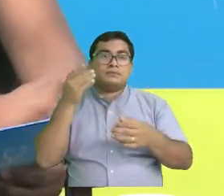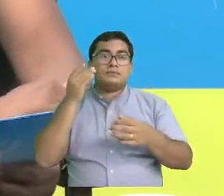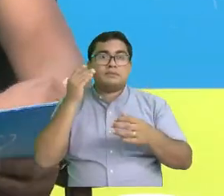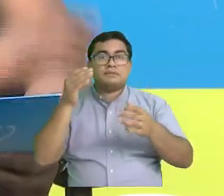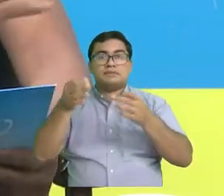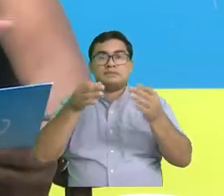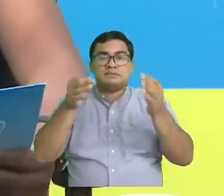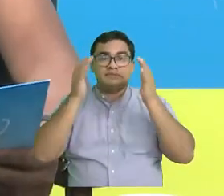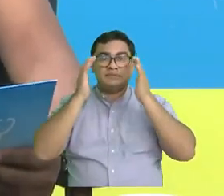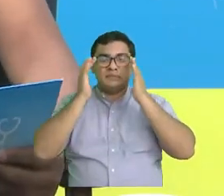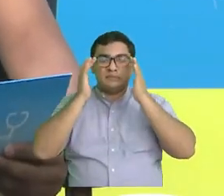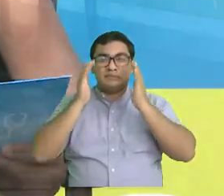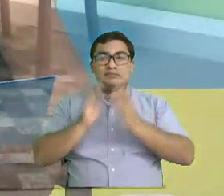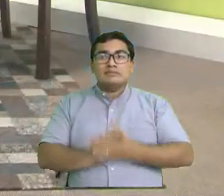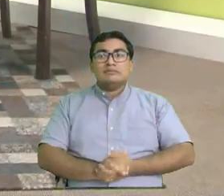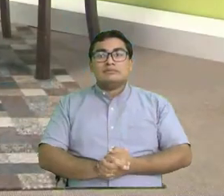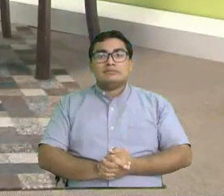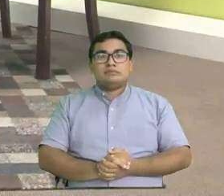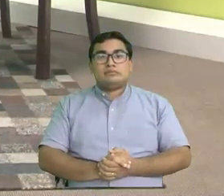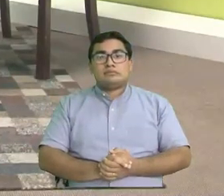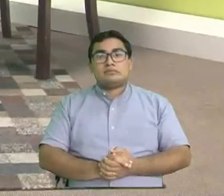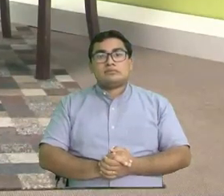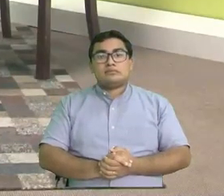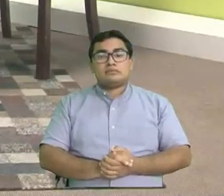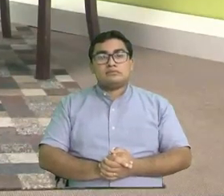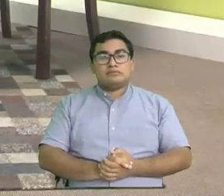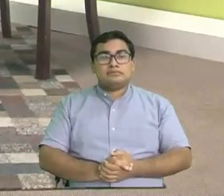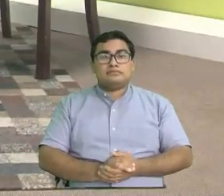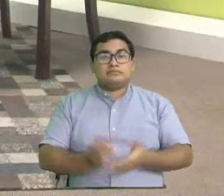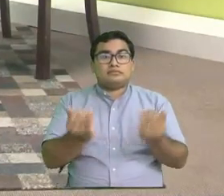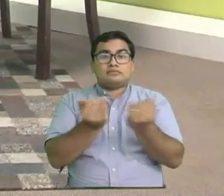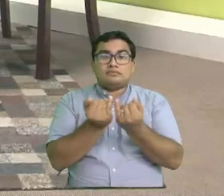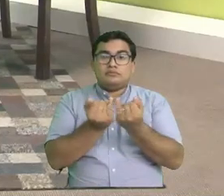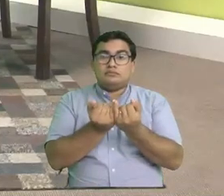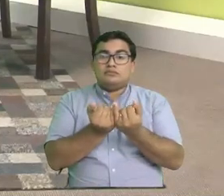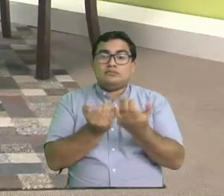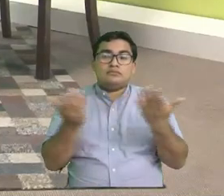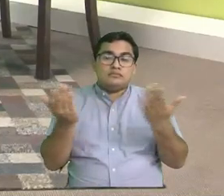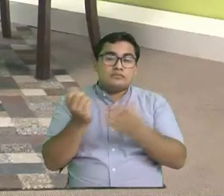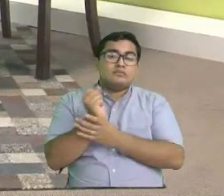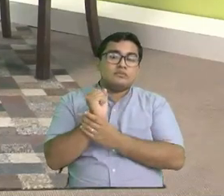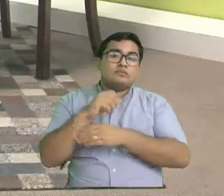familia a estos niños? ¿O cómo puede también hacerlos parte de esas